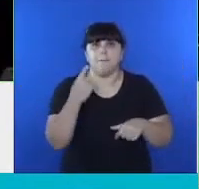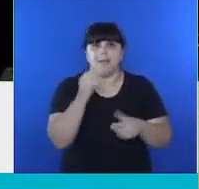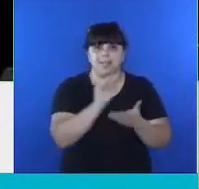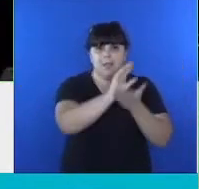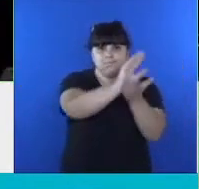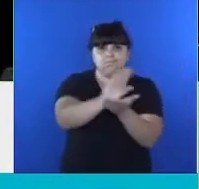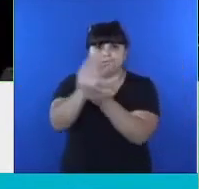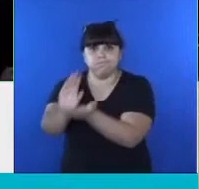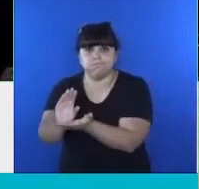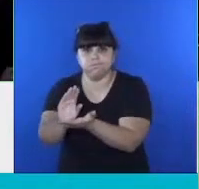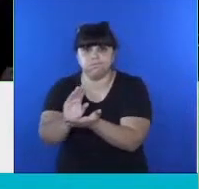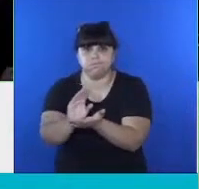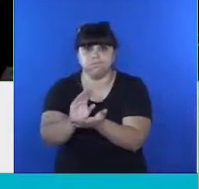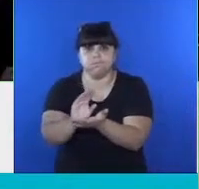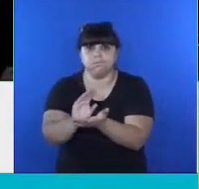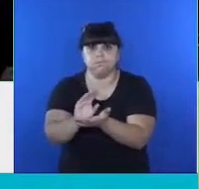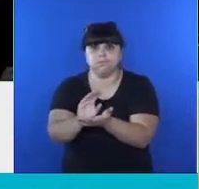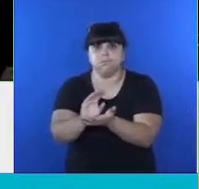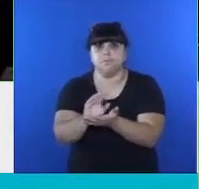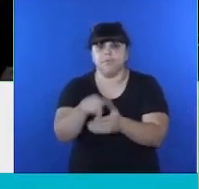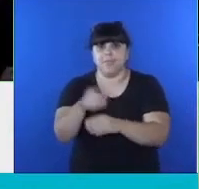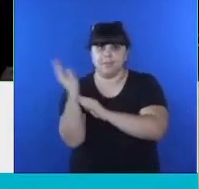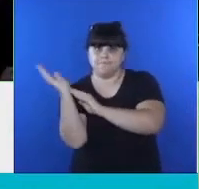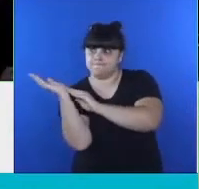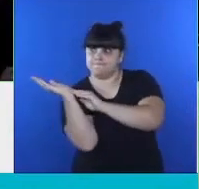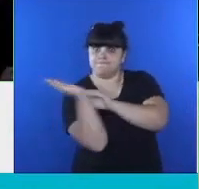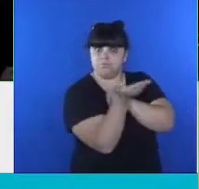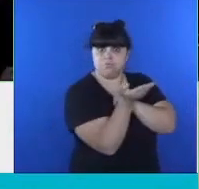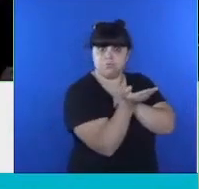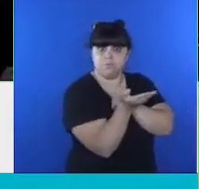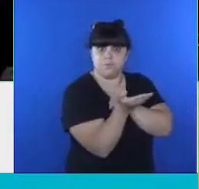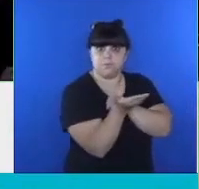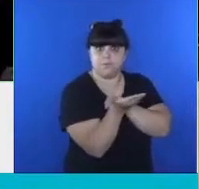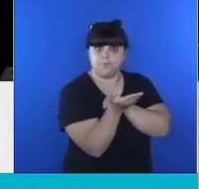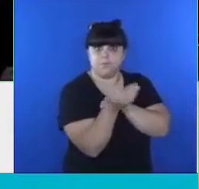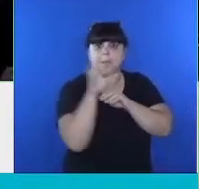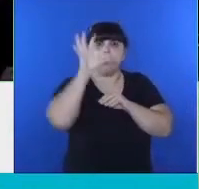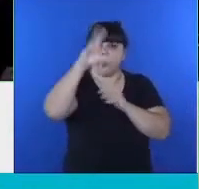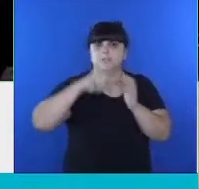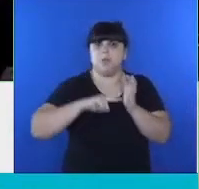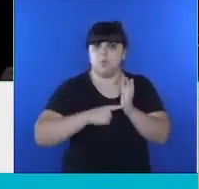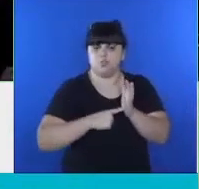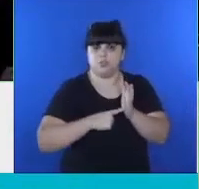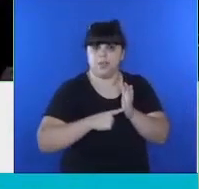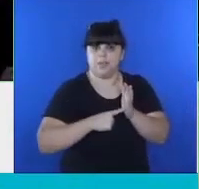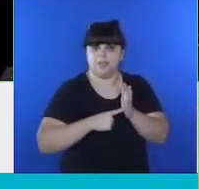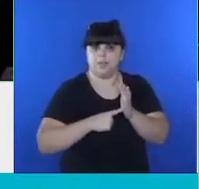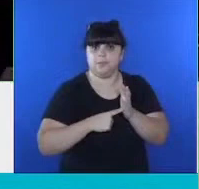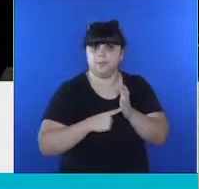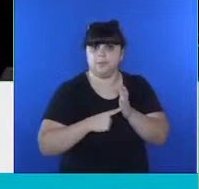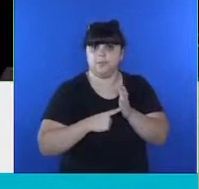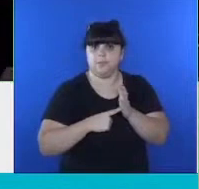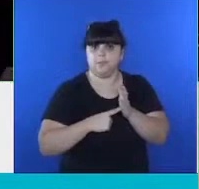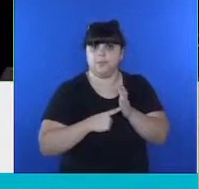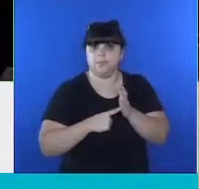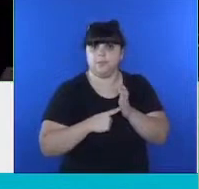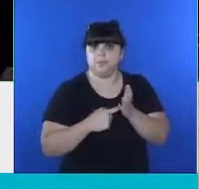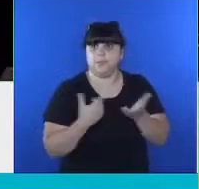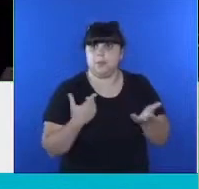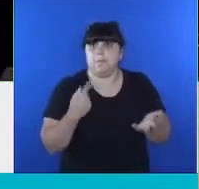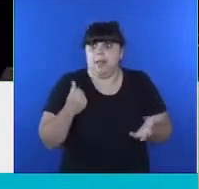fondos de la motosierra, la provincia de Buenos Aires, a